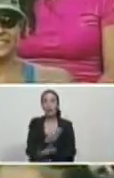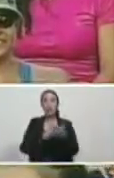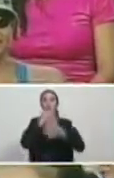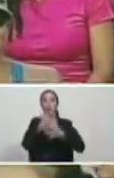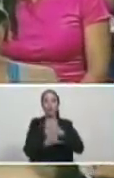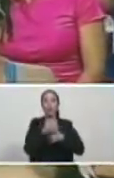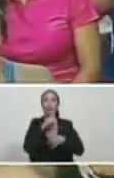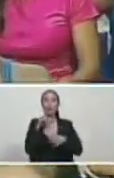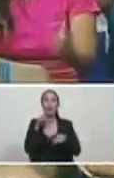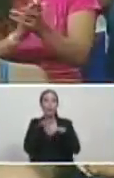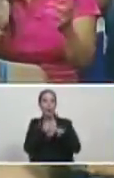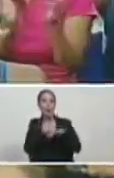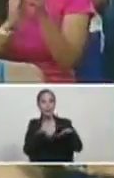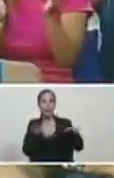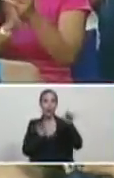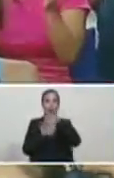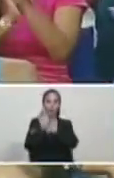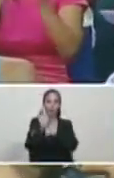que